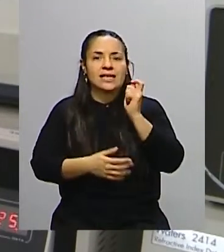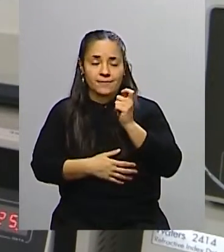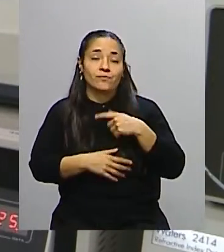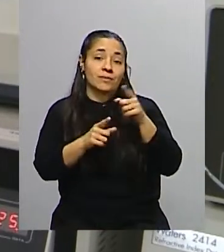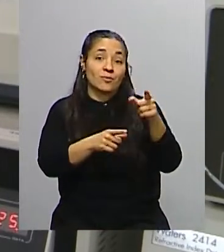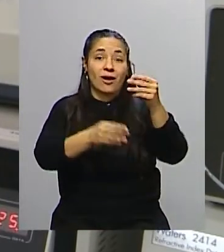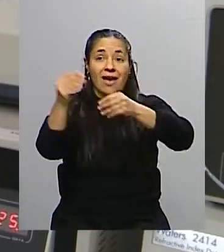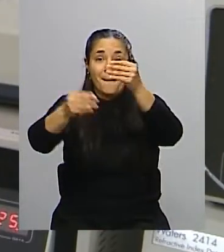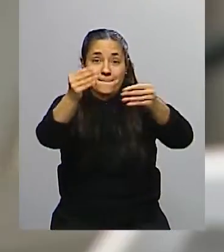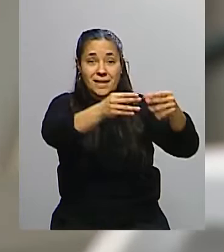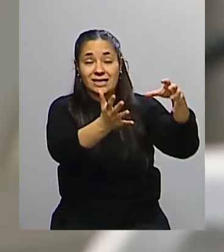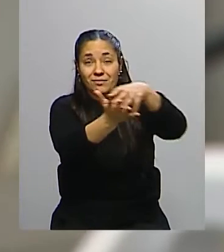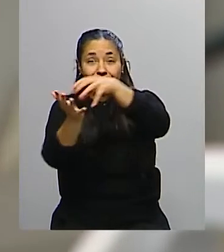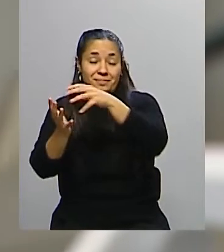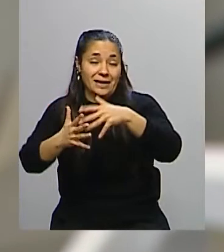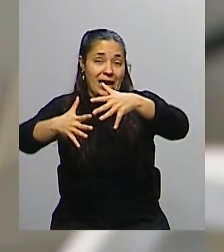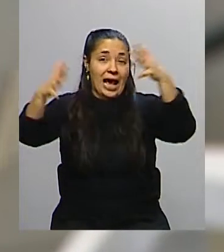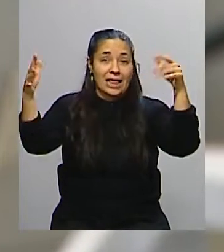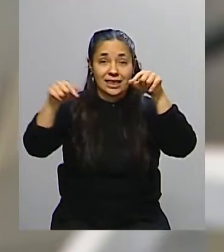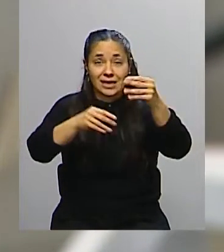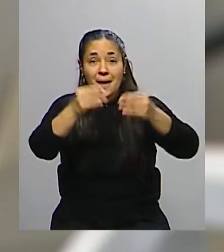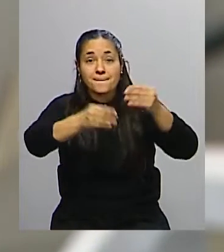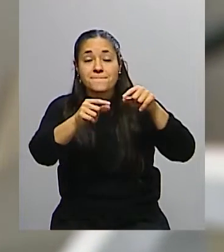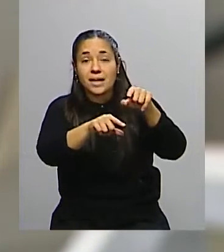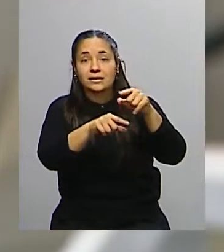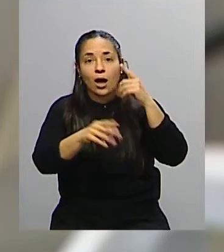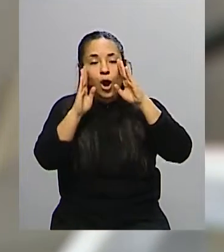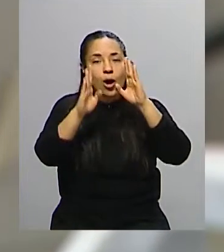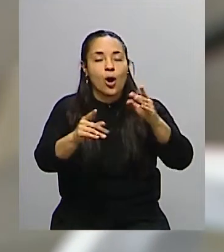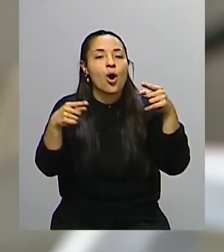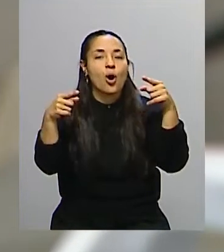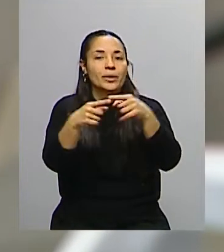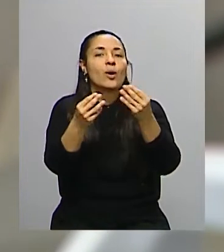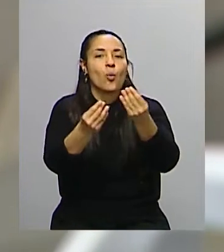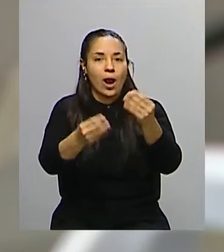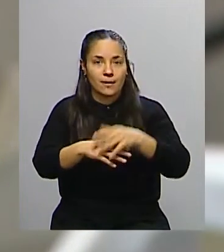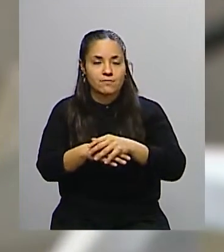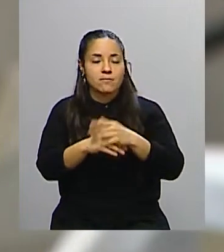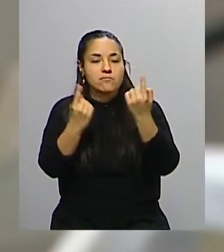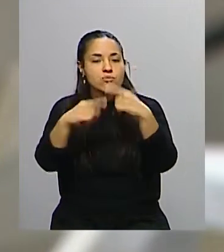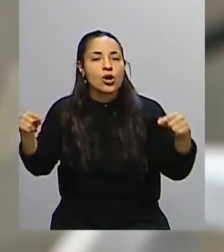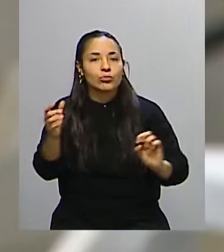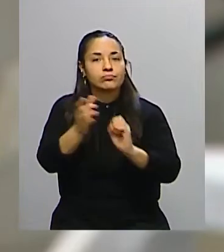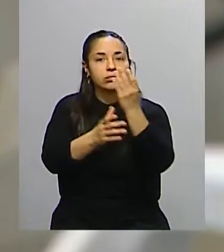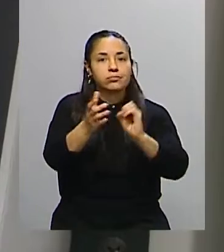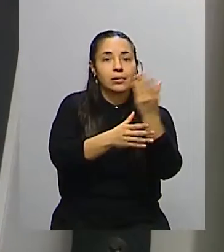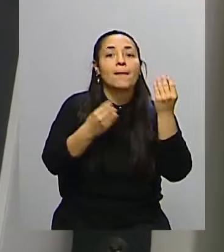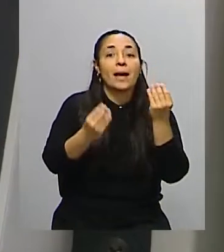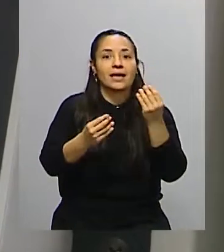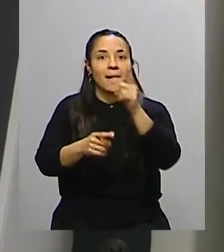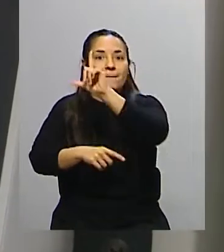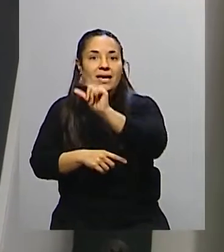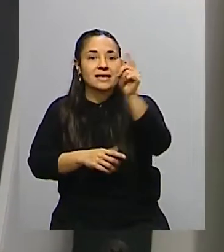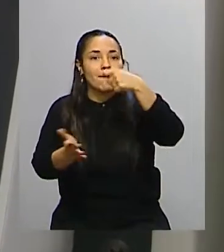o empresas, como digo, multinacionales o empresas que están apuntados a desarrollar productos para aquellos países que pueden